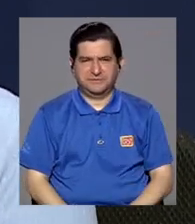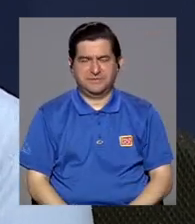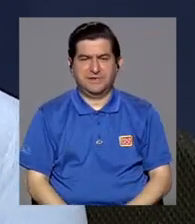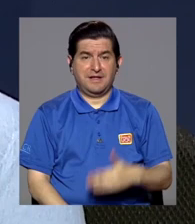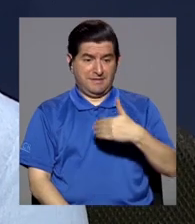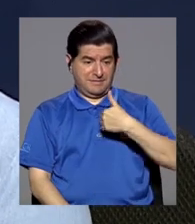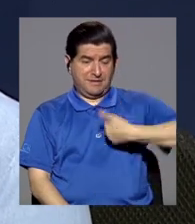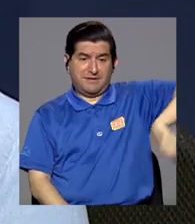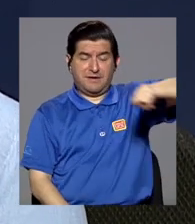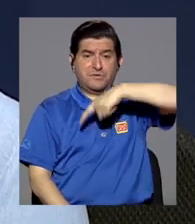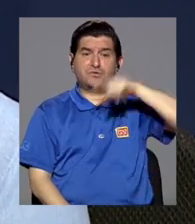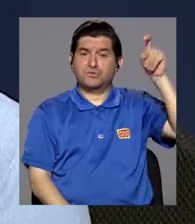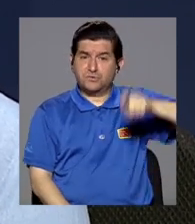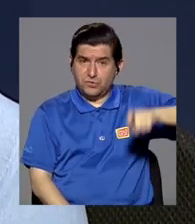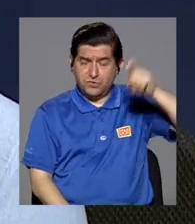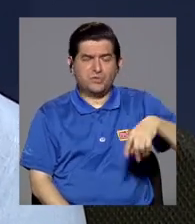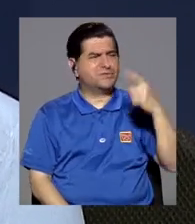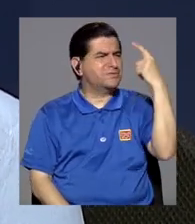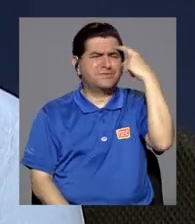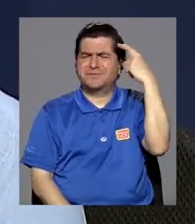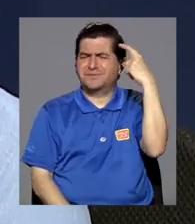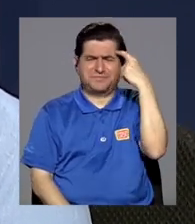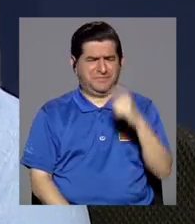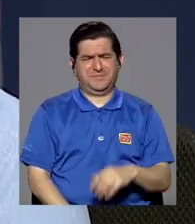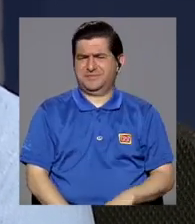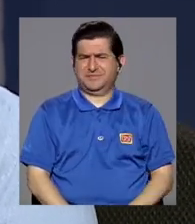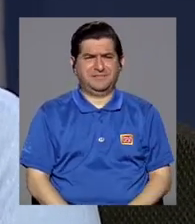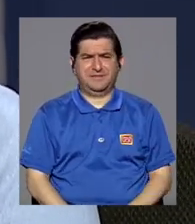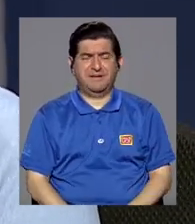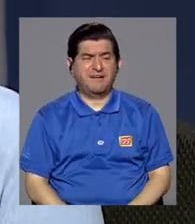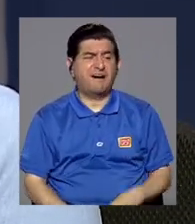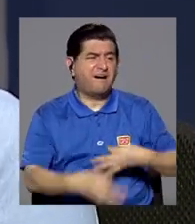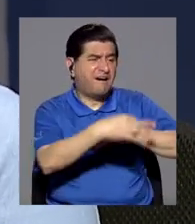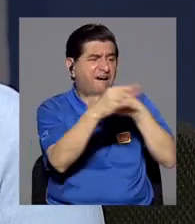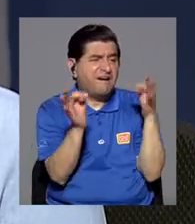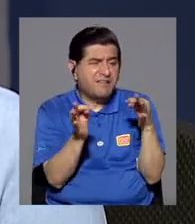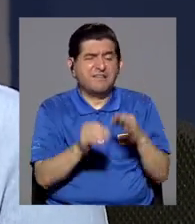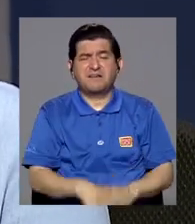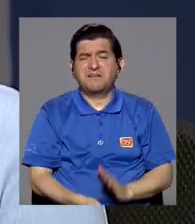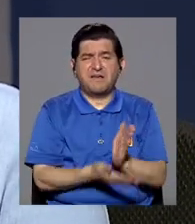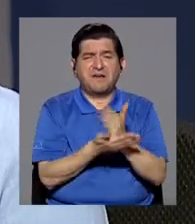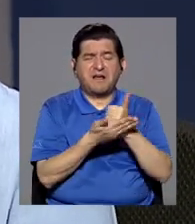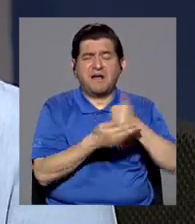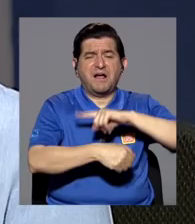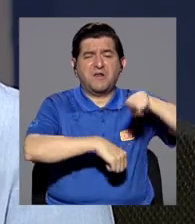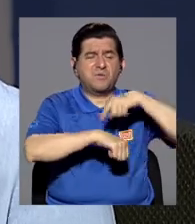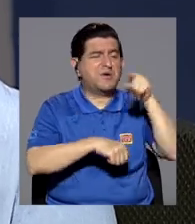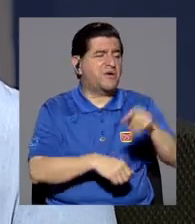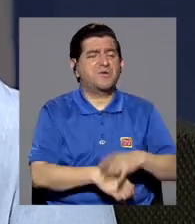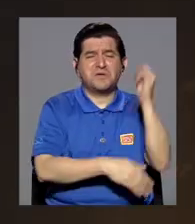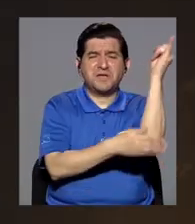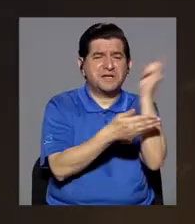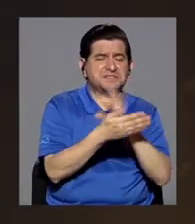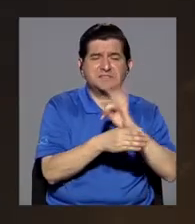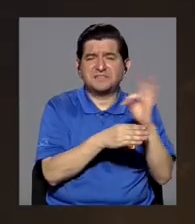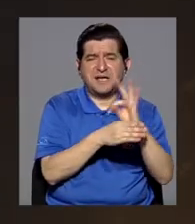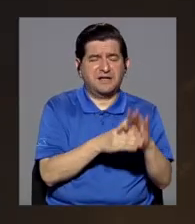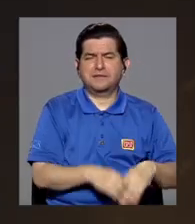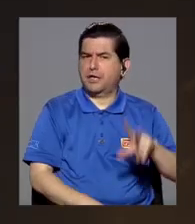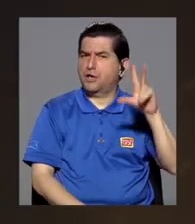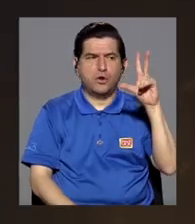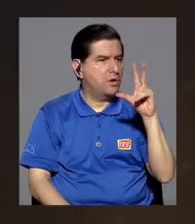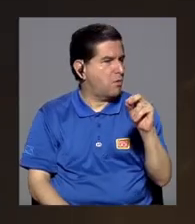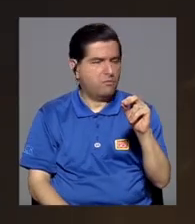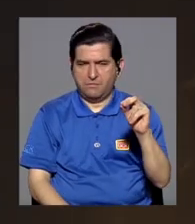tenemos que dejar de pensar como bueno el taller saquemos unas horas para que hagan arte terapia un ratito sino